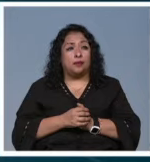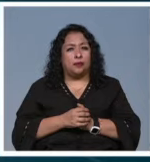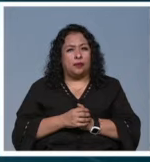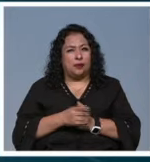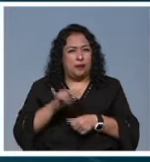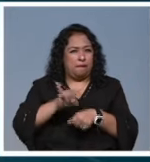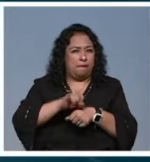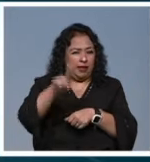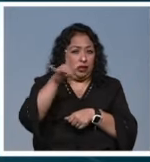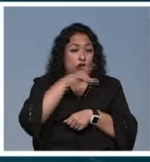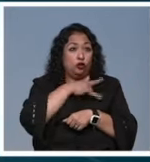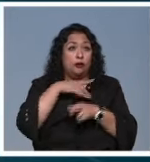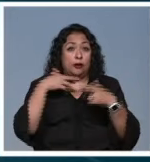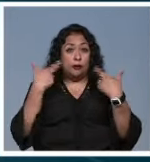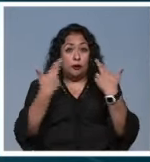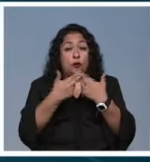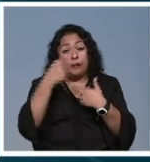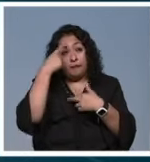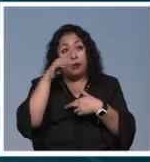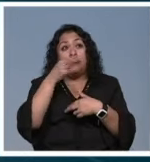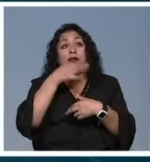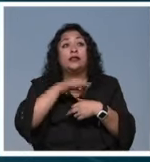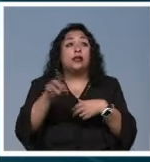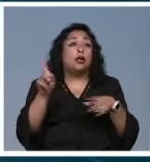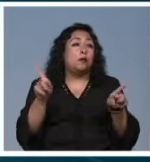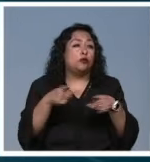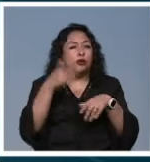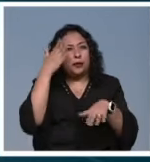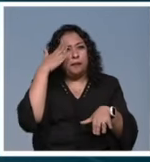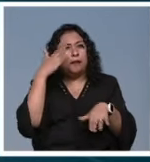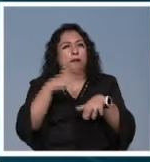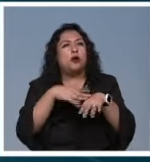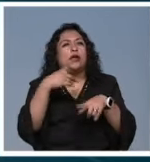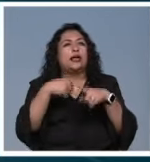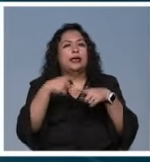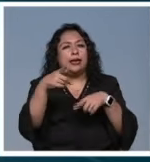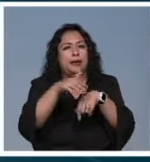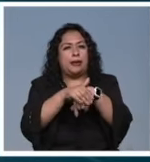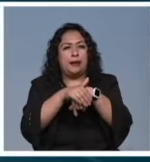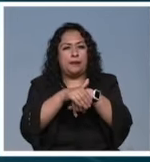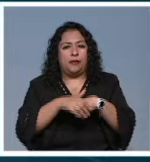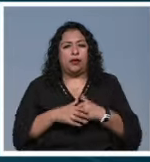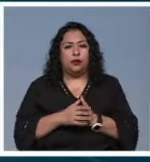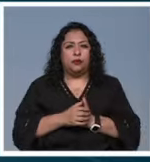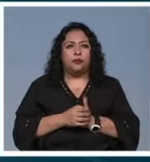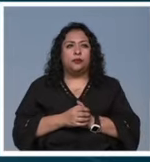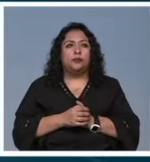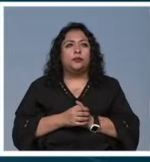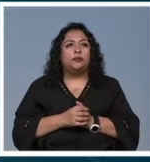Malditos de corazón se reúnen para celebrar entre acordes la memoria de un amigo.